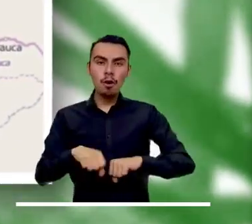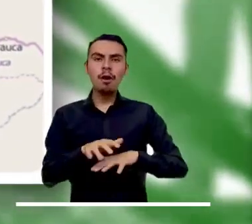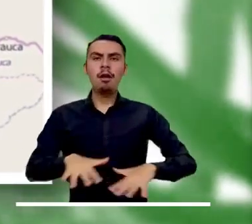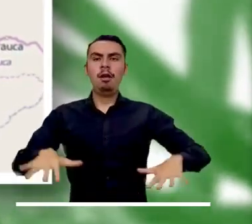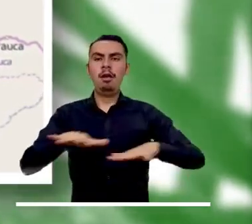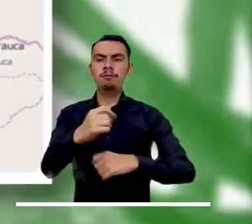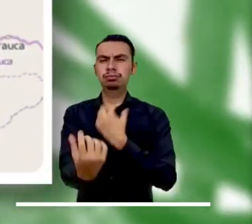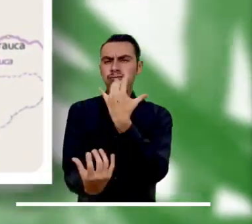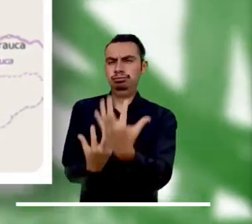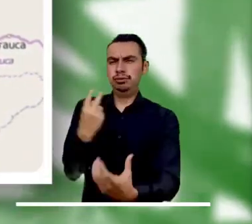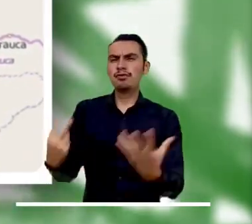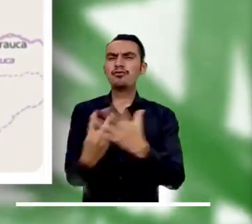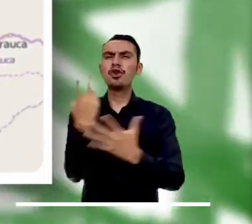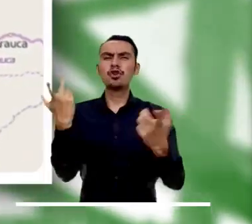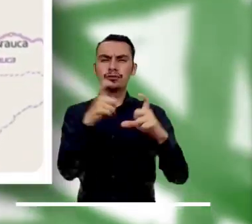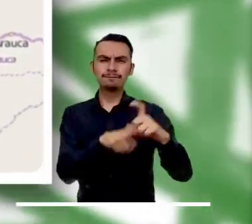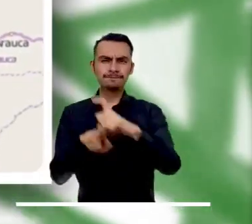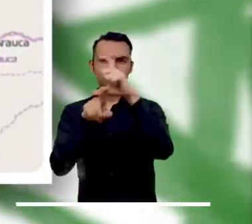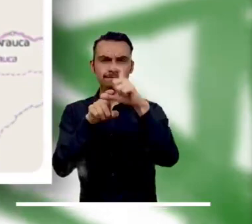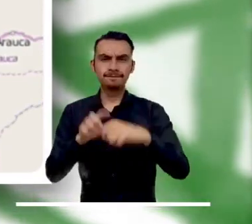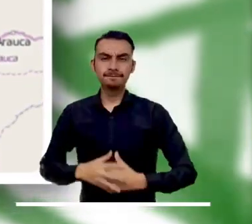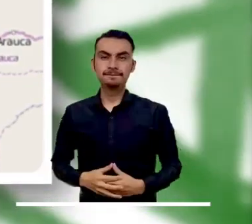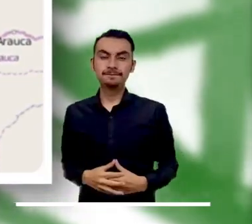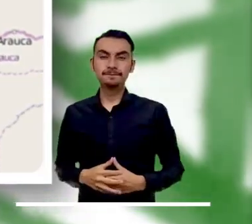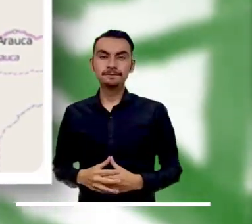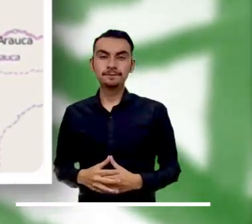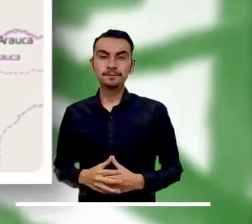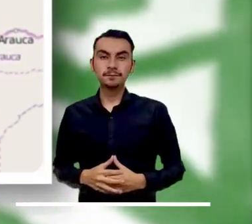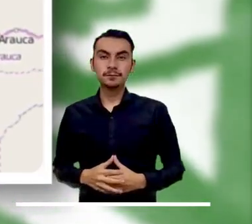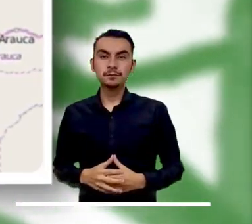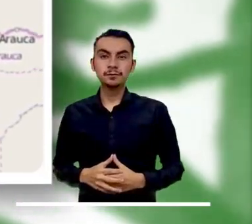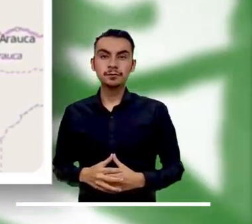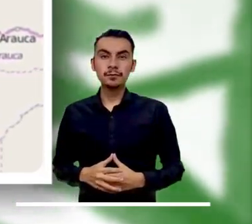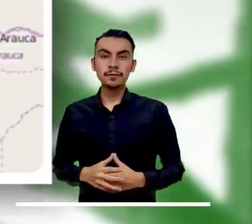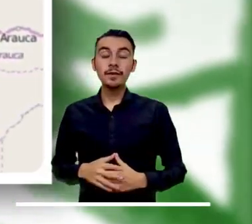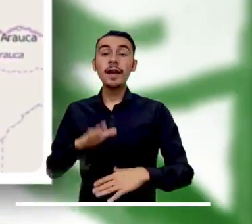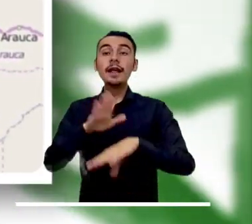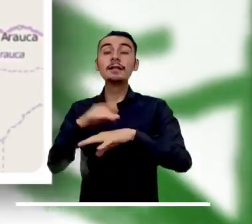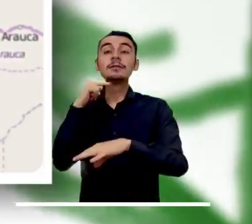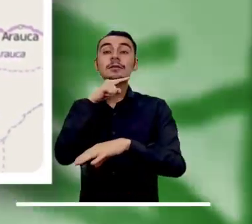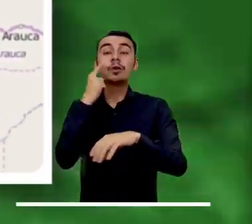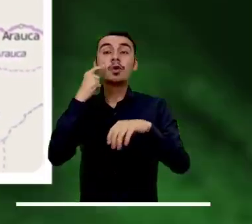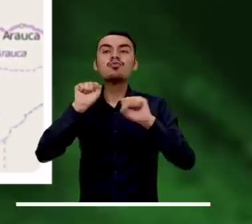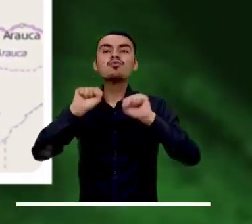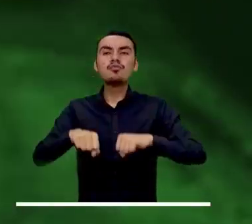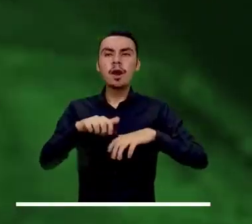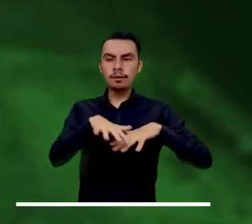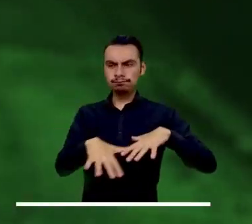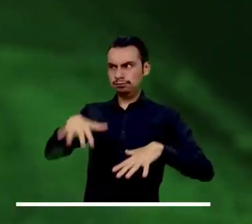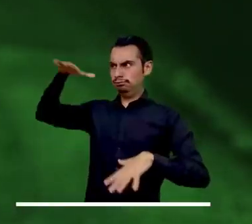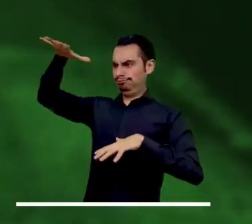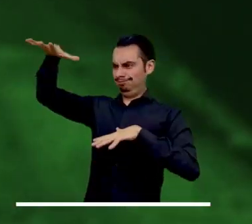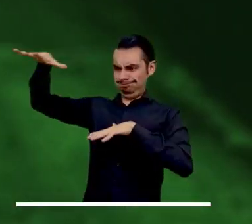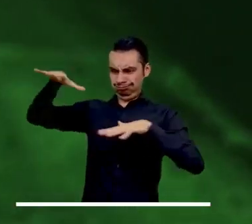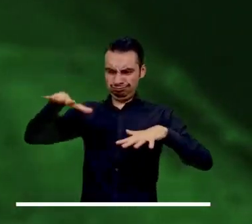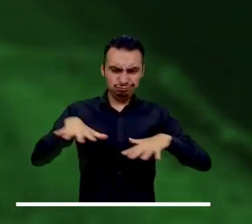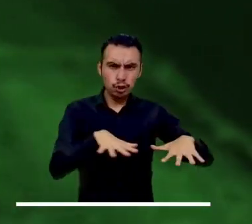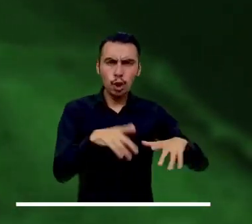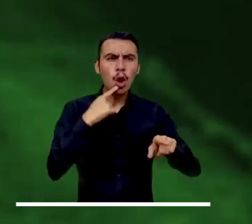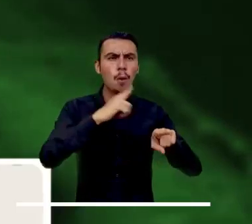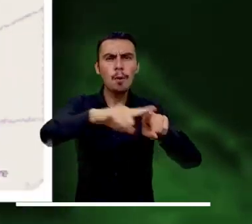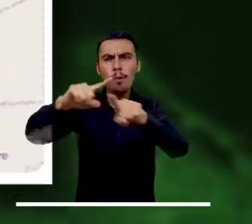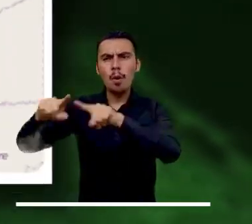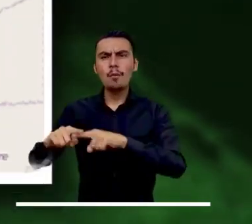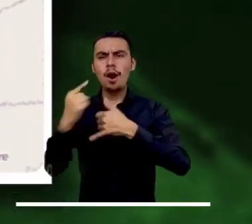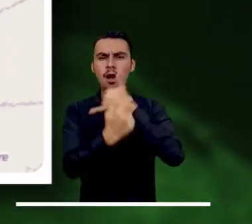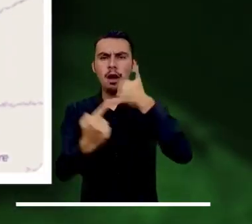por posibles incendios en la cobertura vegetal del agua Gira. Alerta roja por probabilidad de deslizamientos en zonas inestables o de